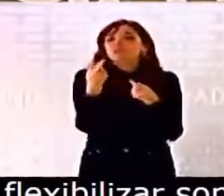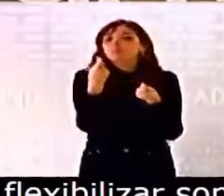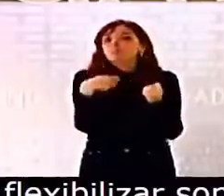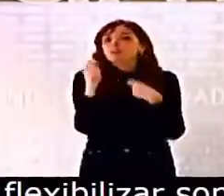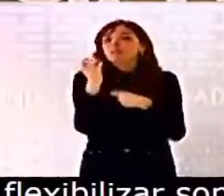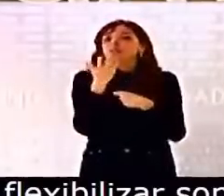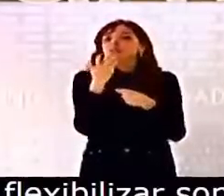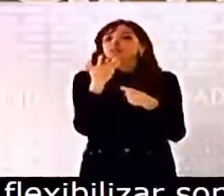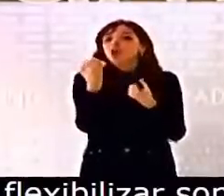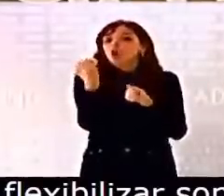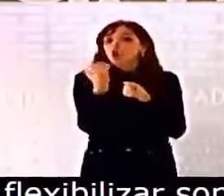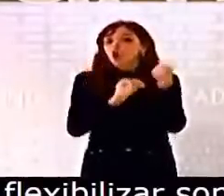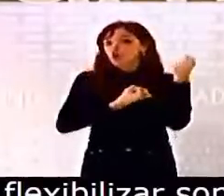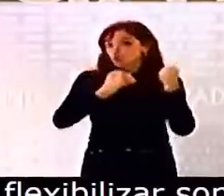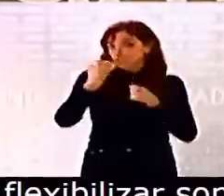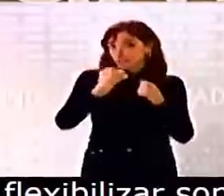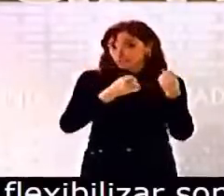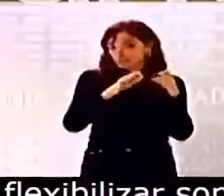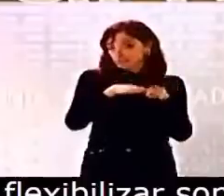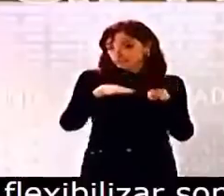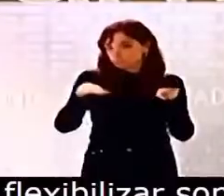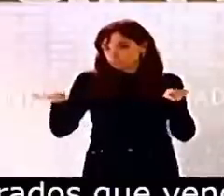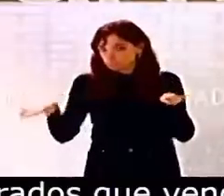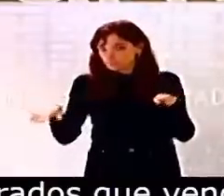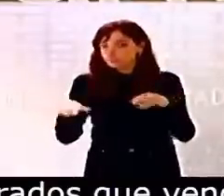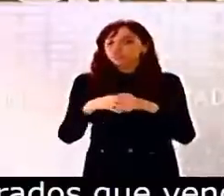coches, es decir, concesionarios de coches,